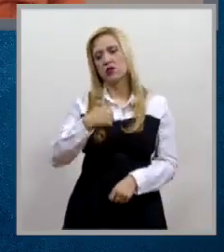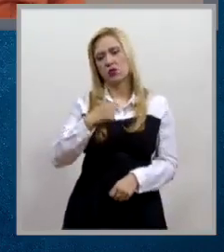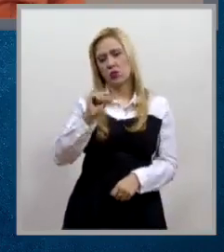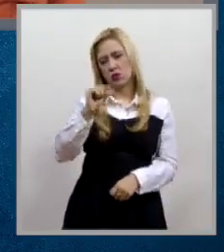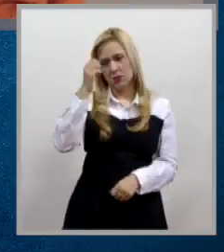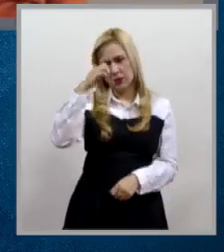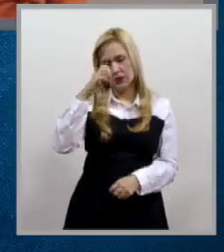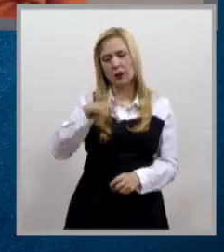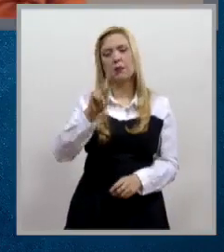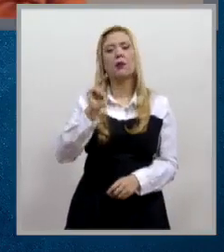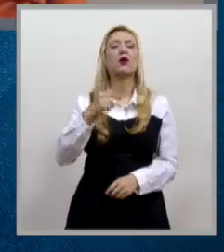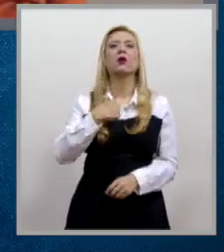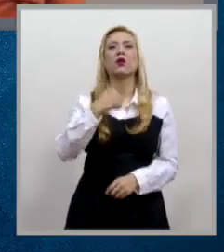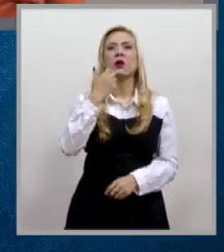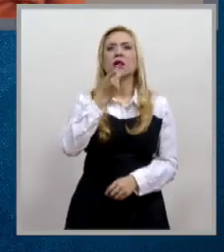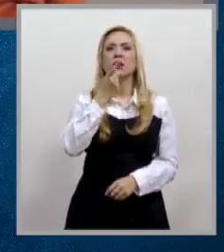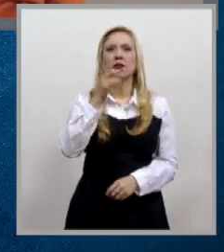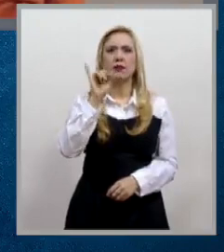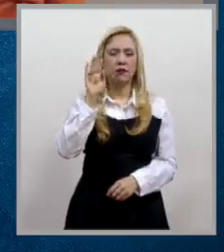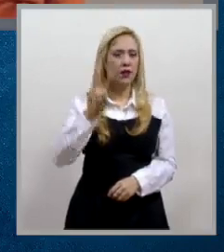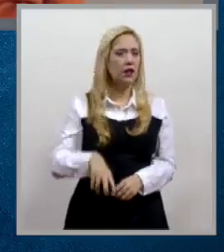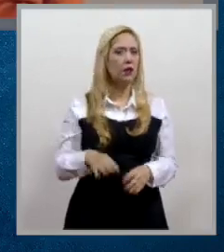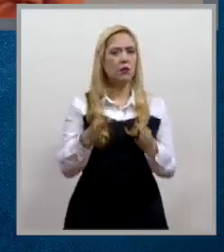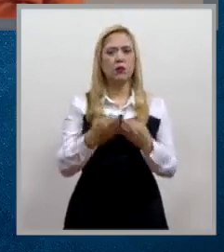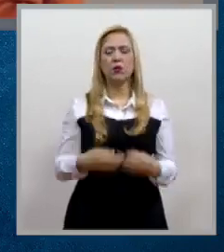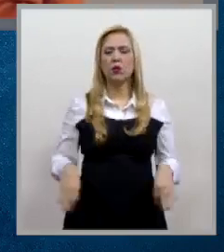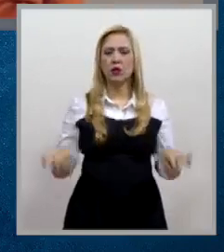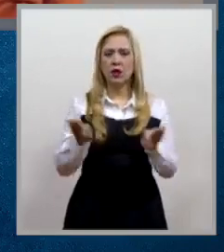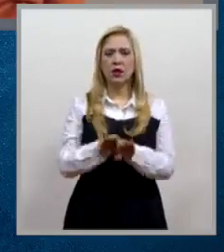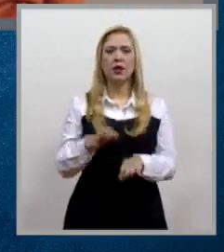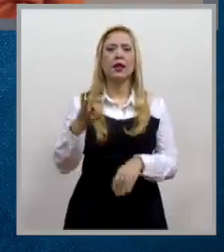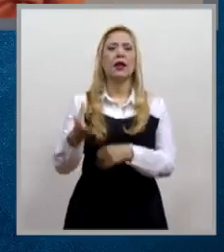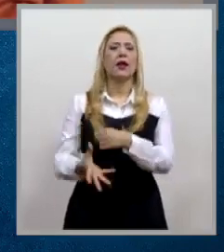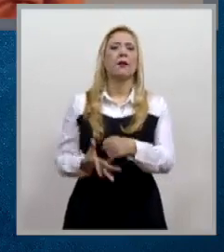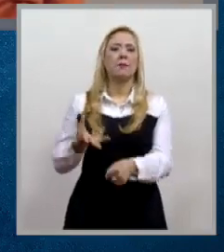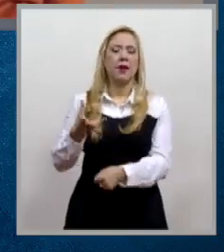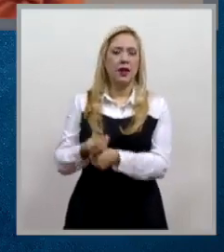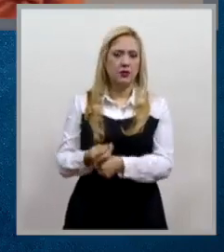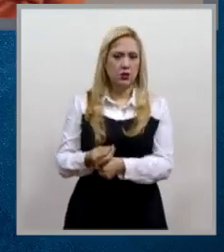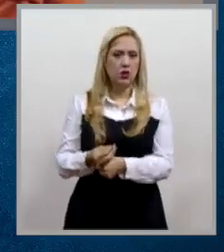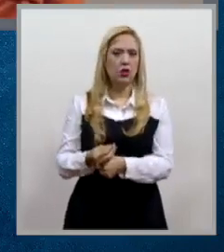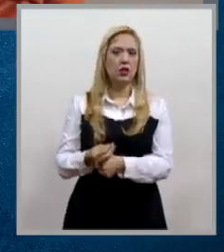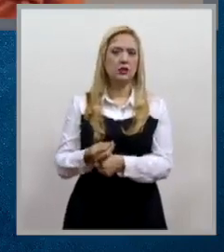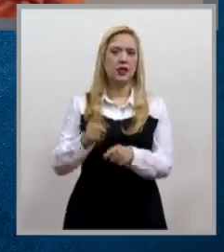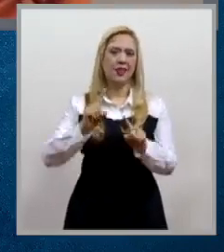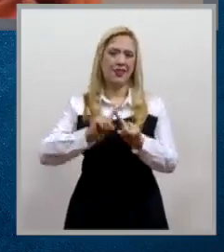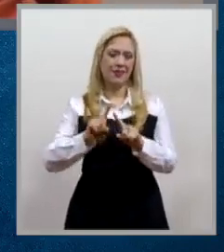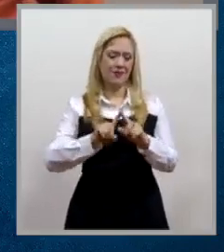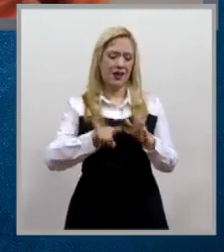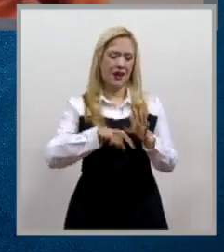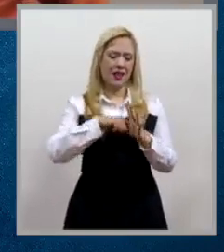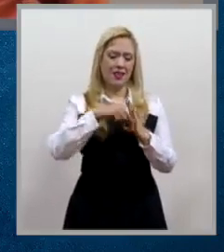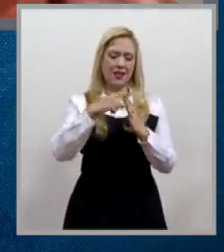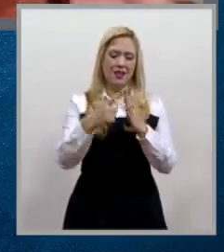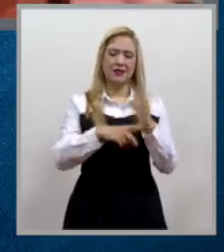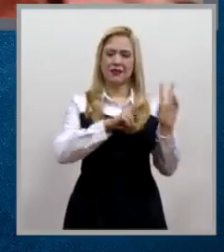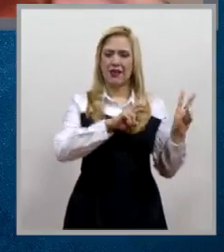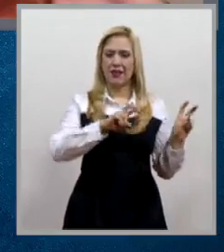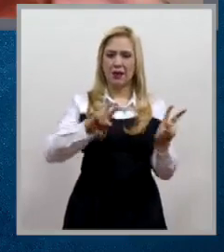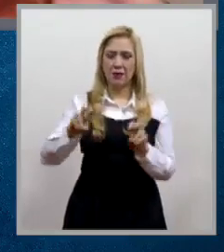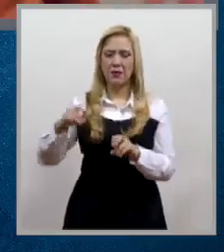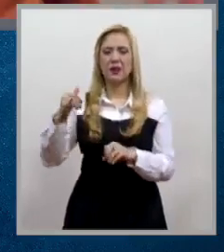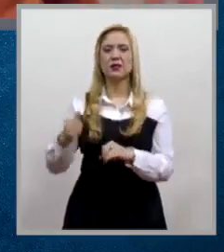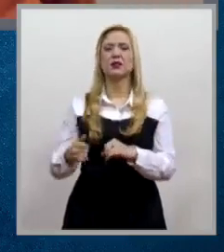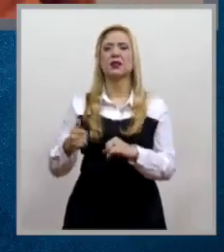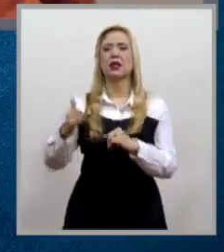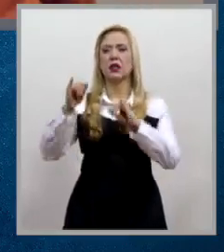que también es muy importante en el caso de las reparaciones integrales tomar en cuenta de los casos individuales y de los